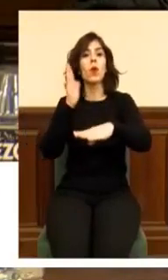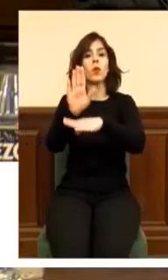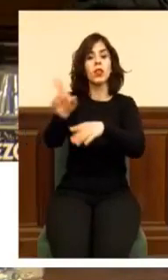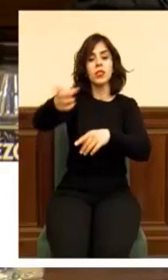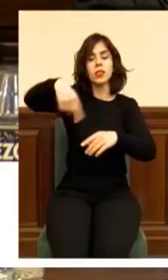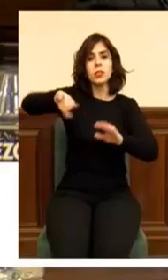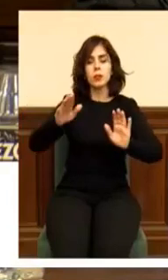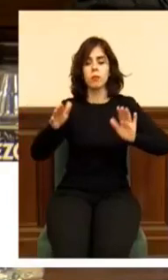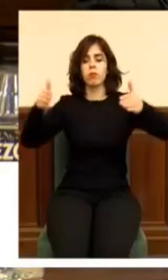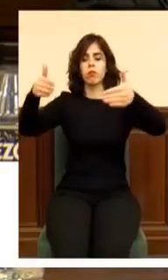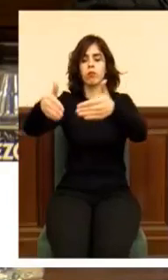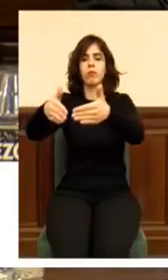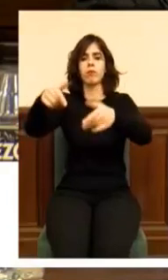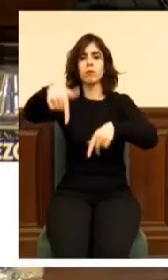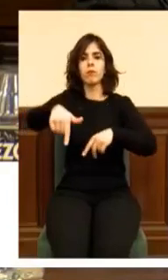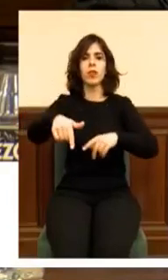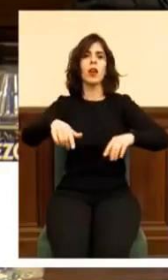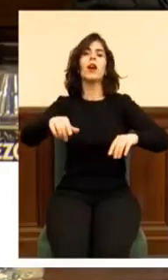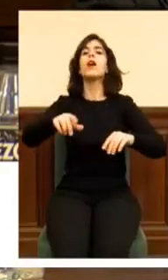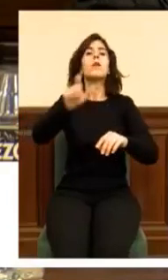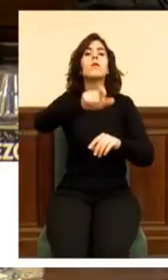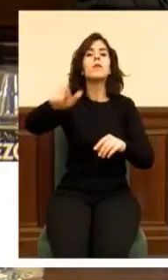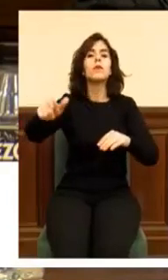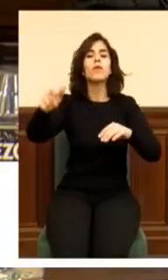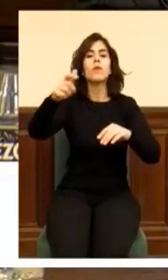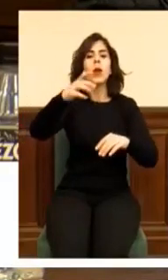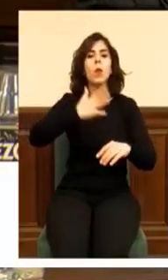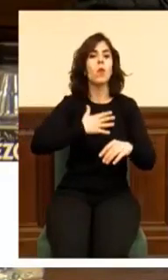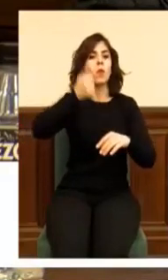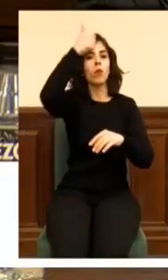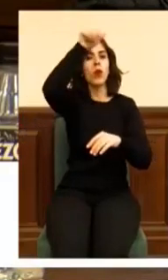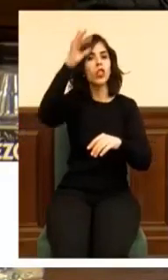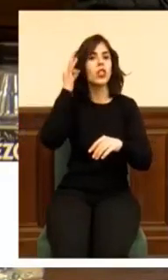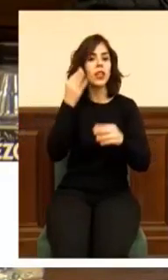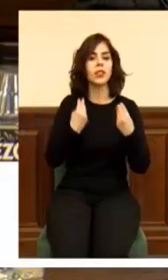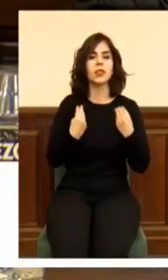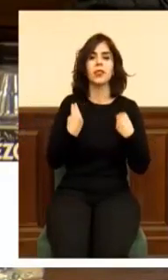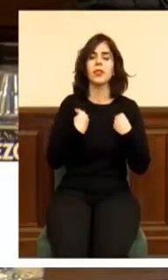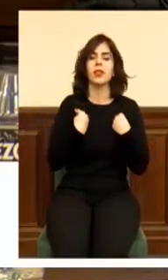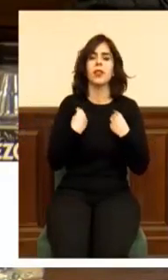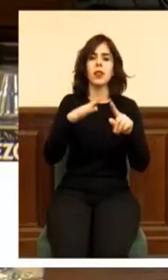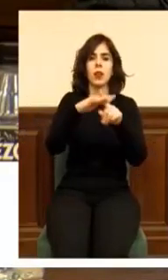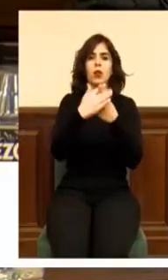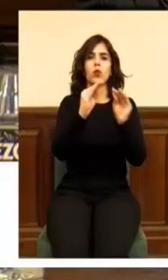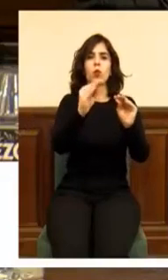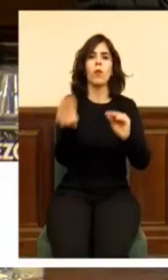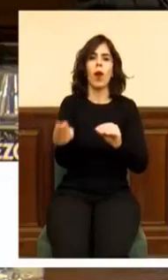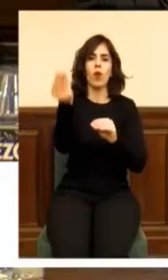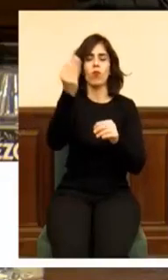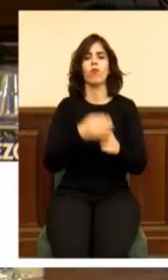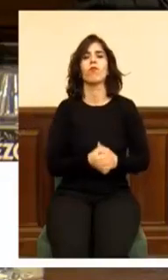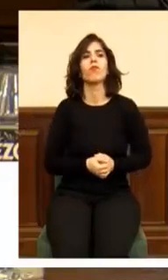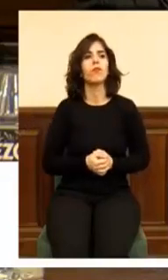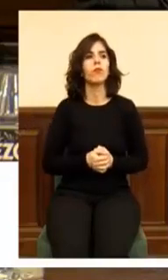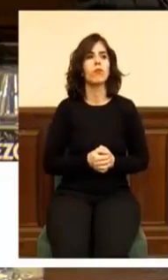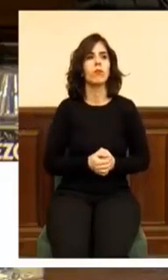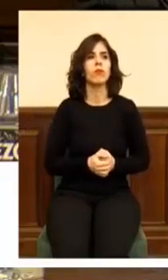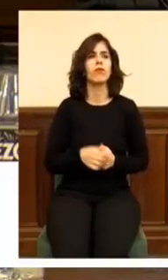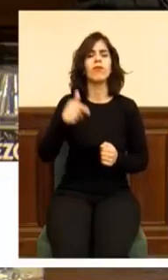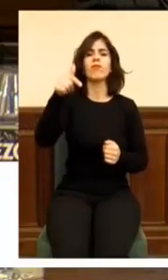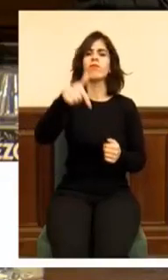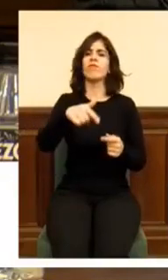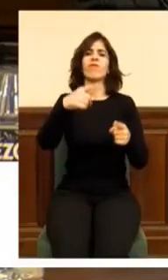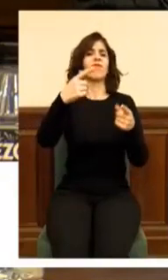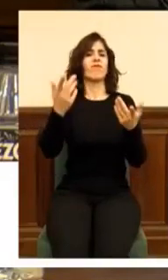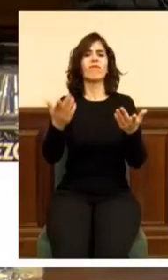impacto positivo en la vida de las mostoleñas y mostoleños, sin venir aquí a hacer de